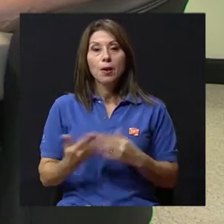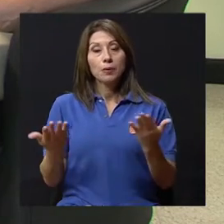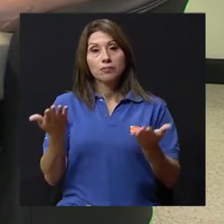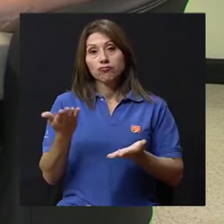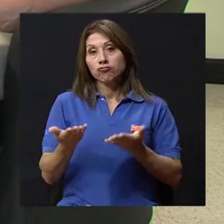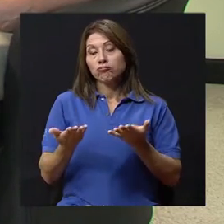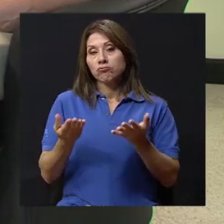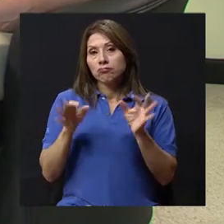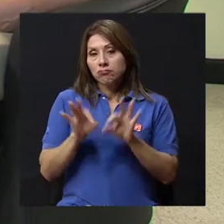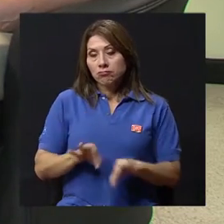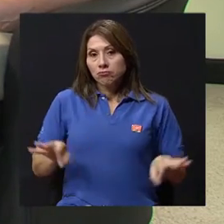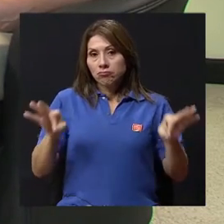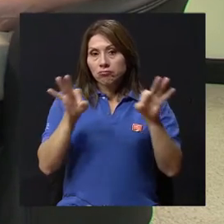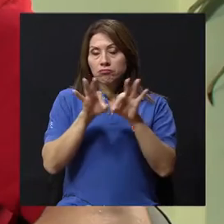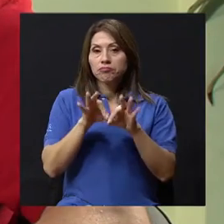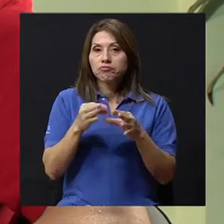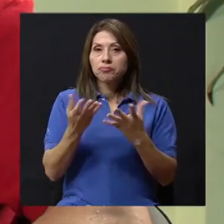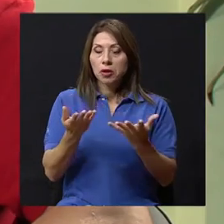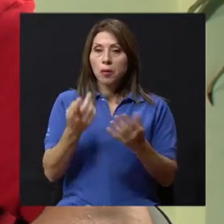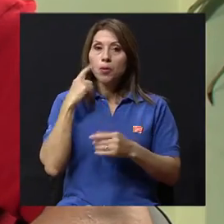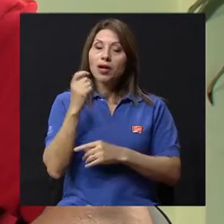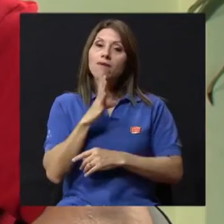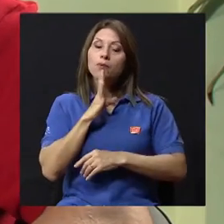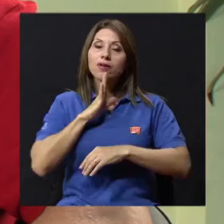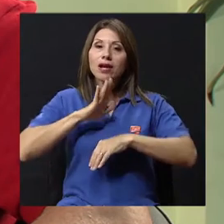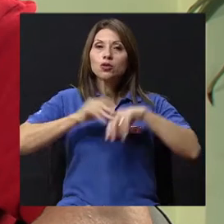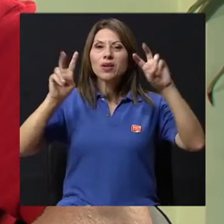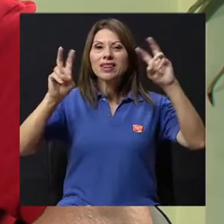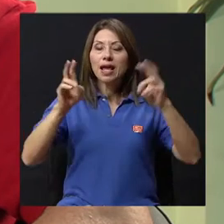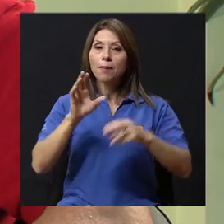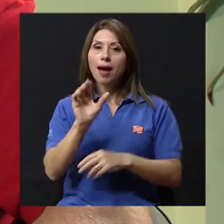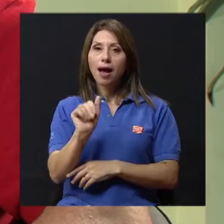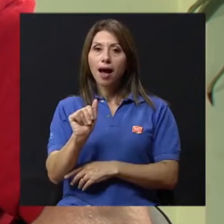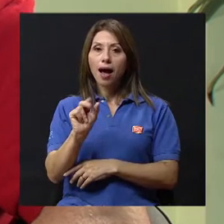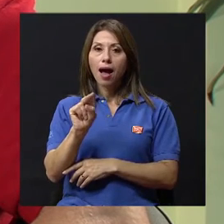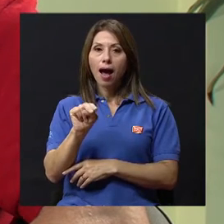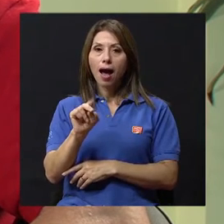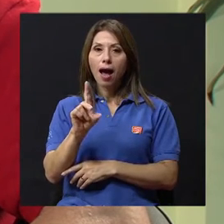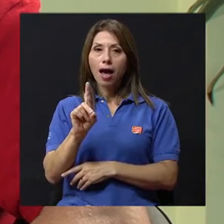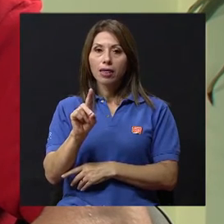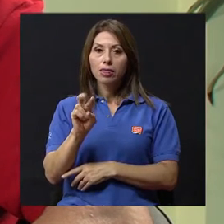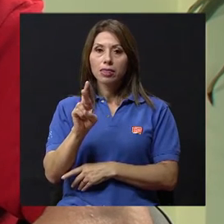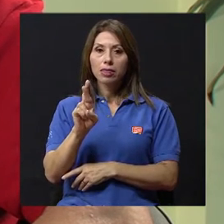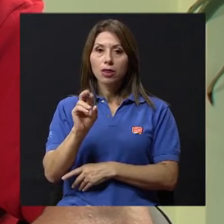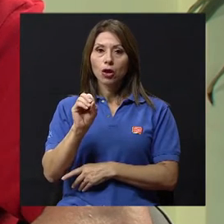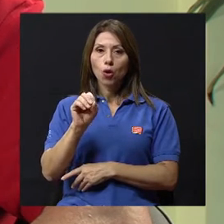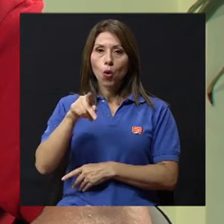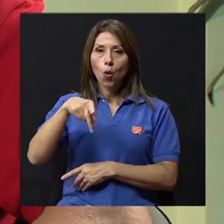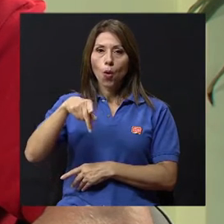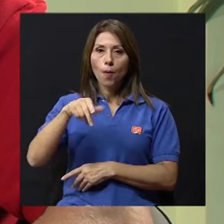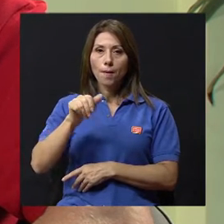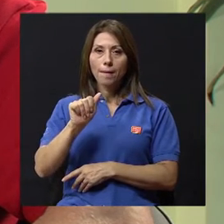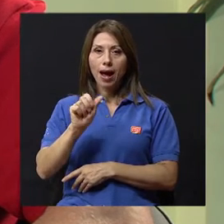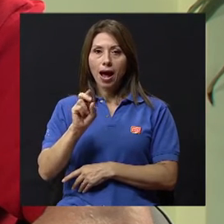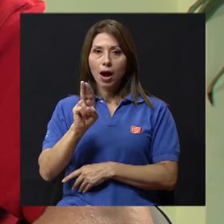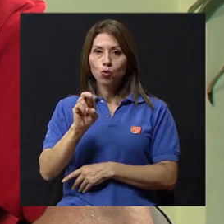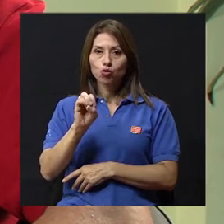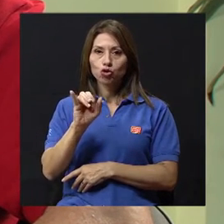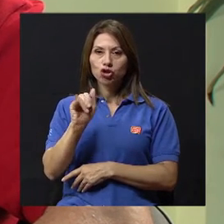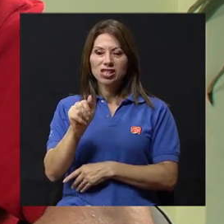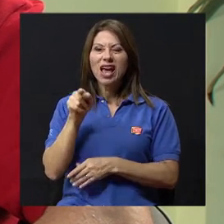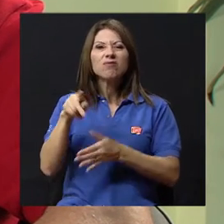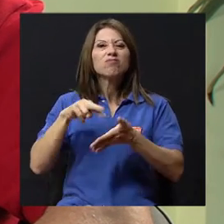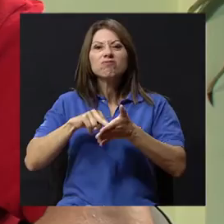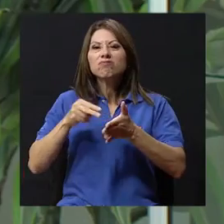tal vez sería importante, pues, como vamos a hablar del tema de andropausia, comenzar tal vez explicando qué entendemos por